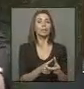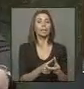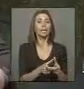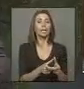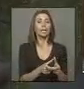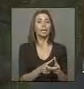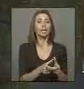Partido Democrático.